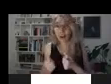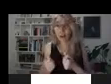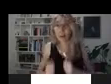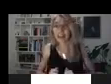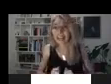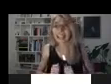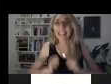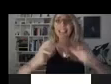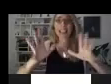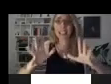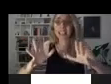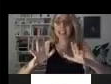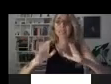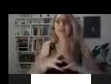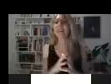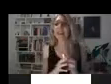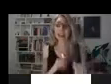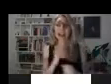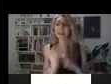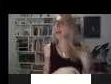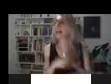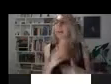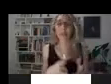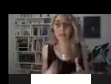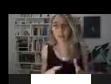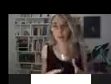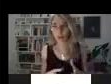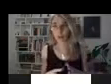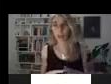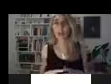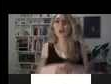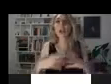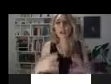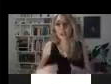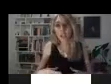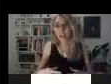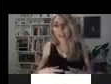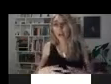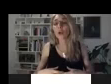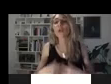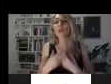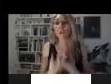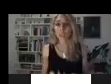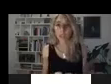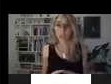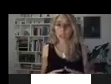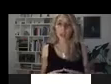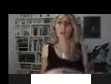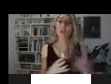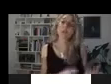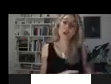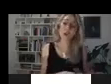sacarlas como pan caliente y venderlas al primer postor. lo que nos sirve es